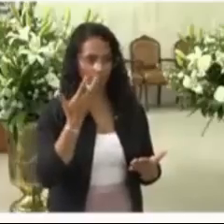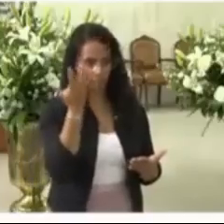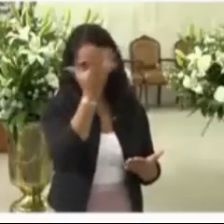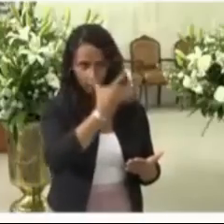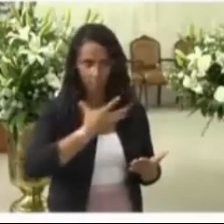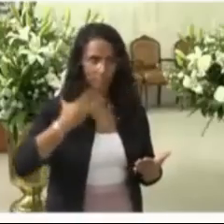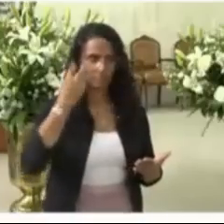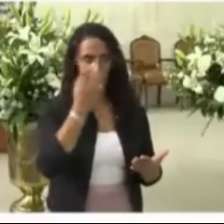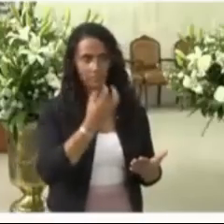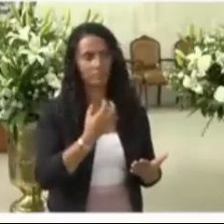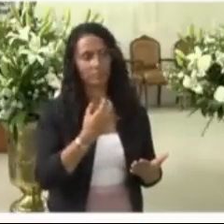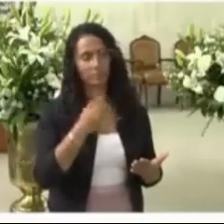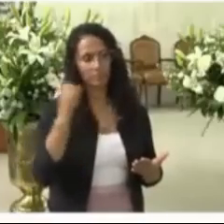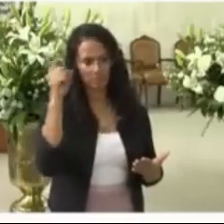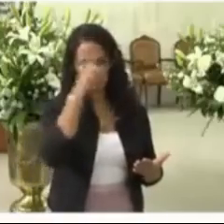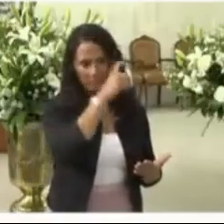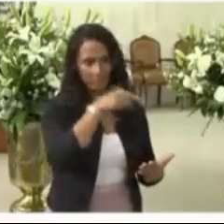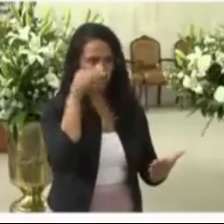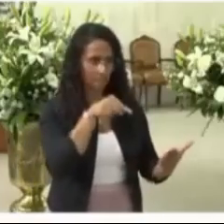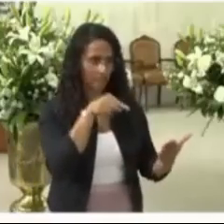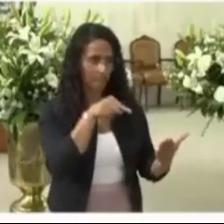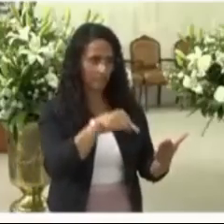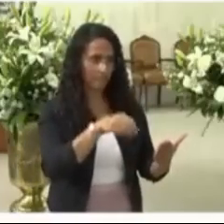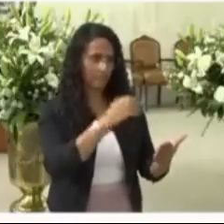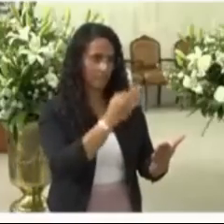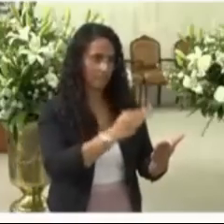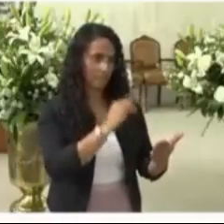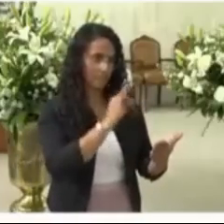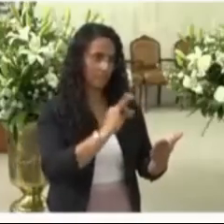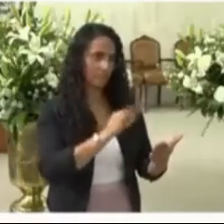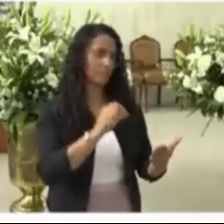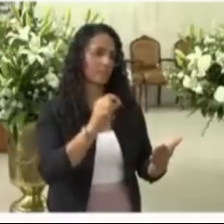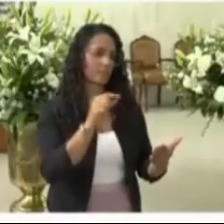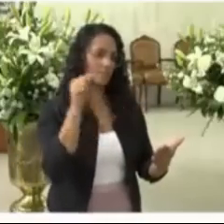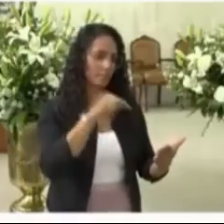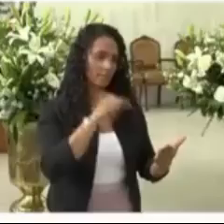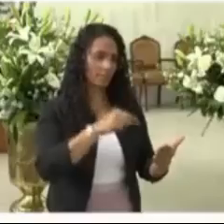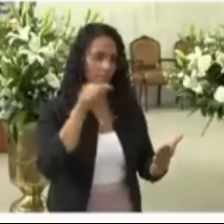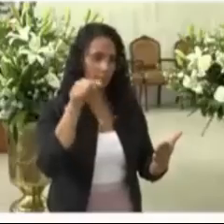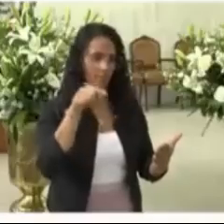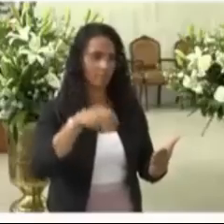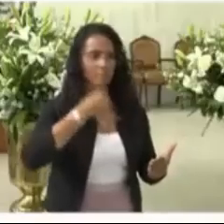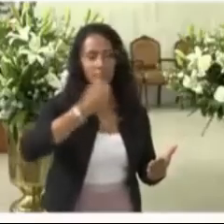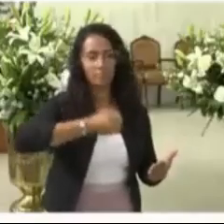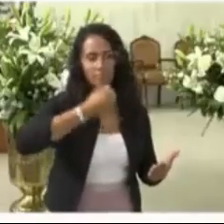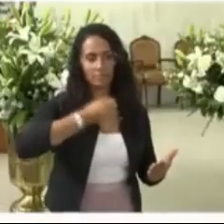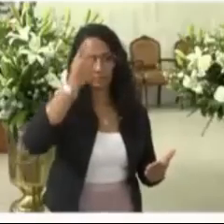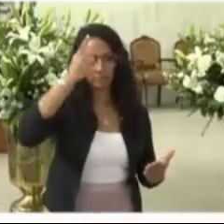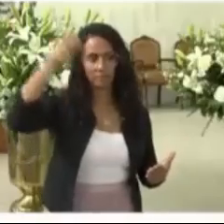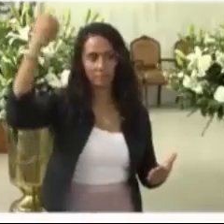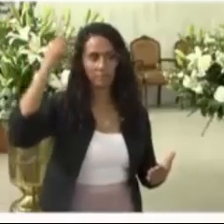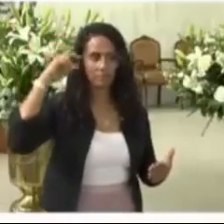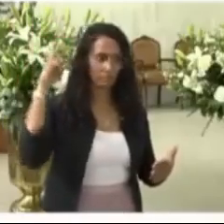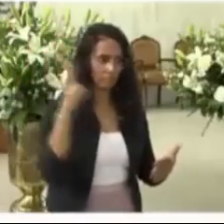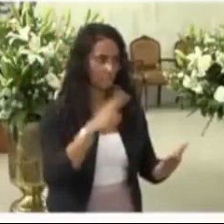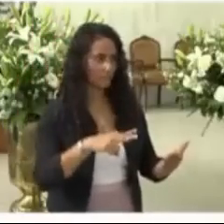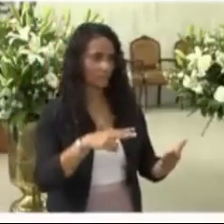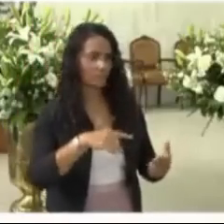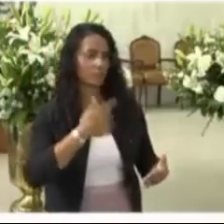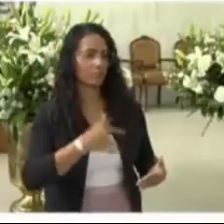pueblo clamara a ti, tú lo ibas a escuchar desde los cielos. Porque tú